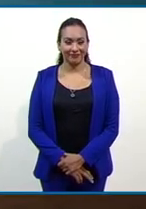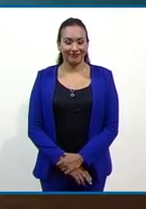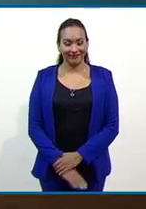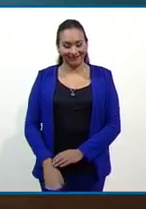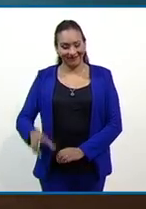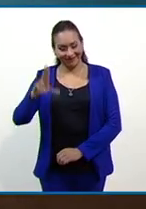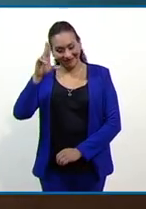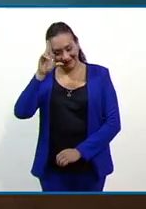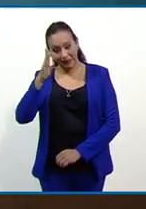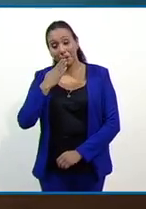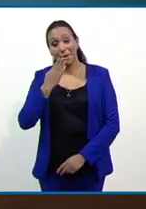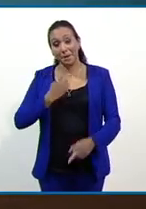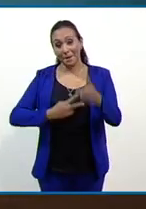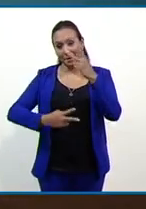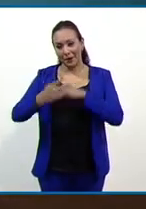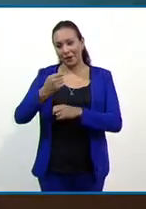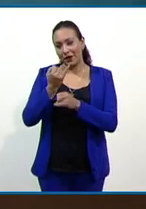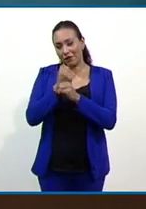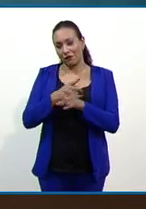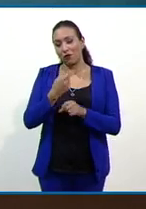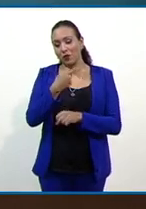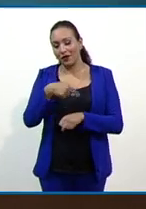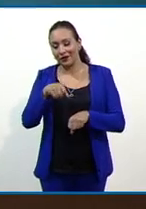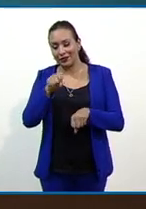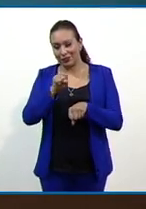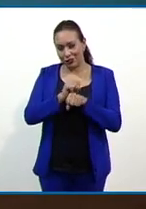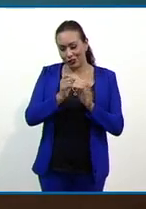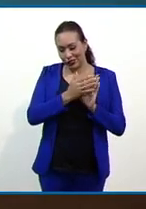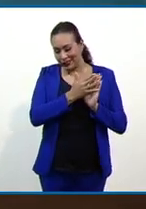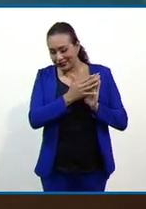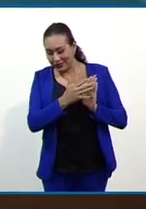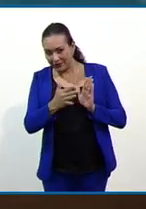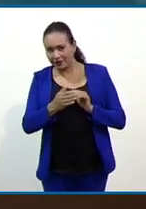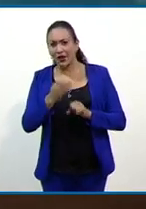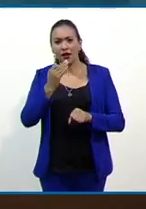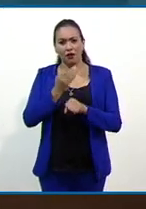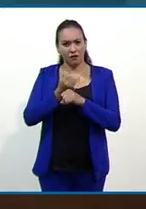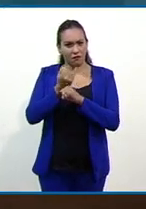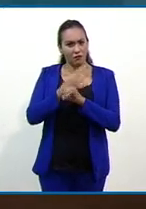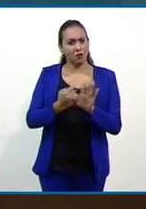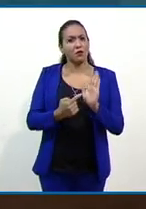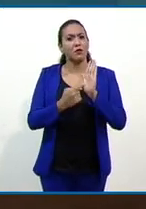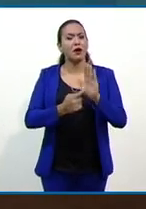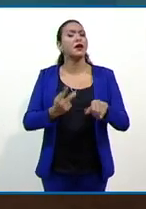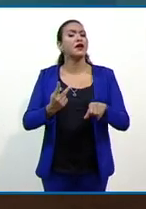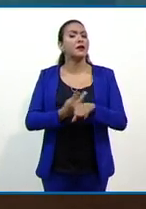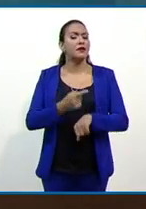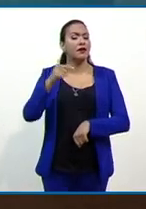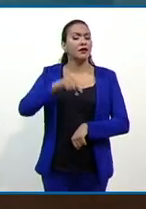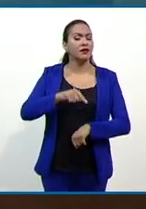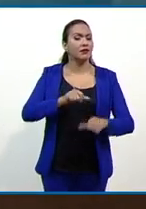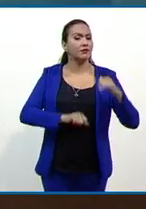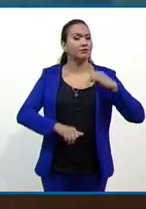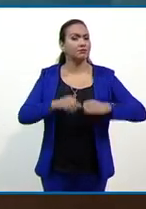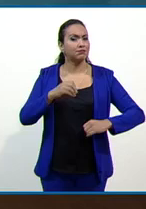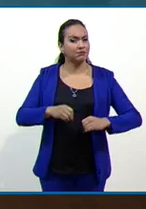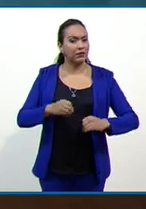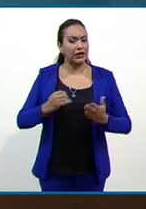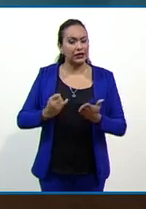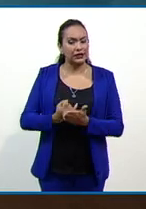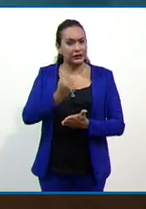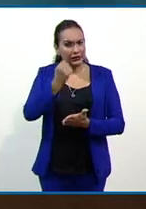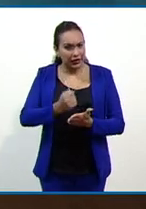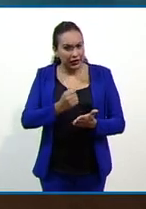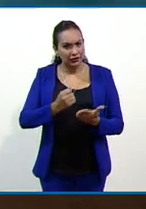Bienvenidos a Semanario Judicial. Soy Citlali Pérez y en los próximos minutos le daremos cuenta de las sentencias más relevantes de la Suprema Corte